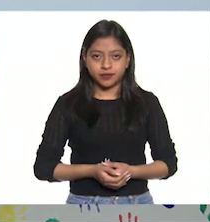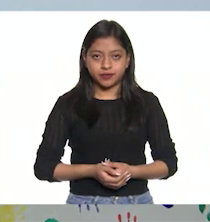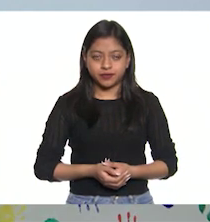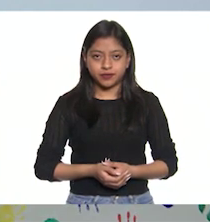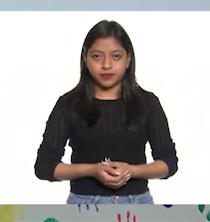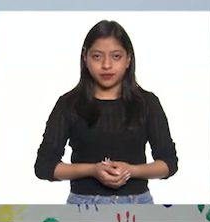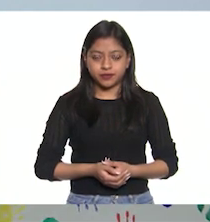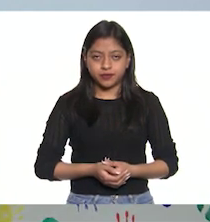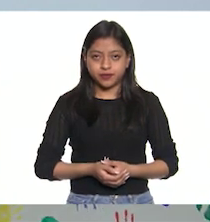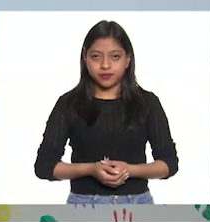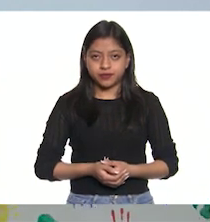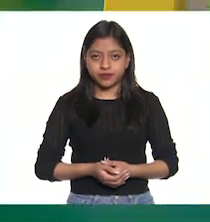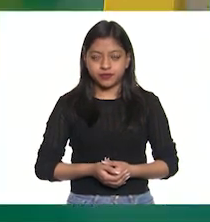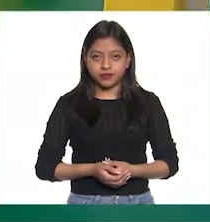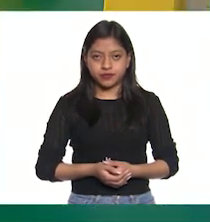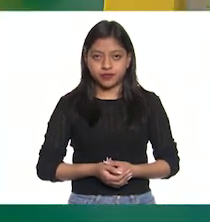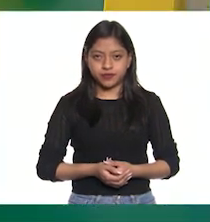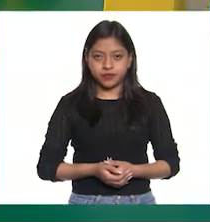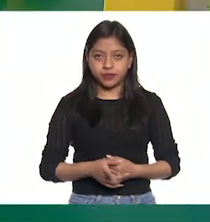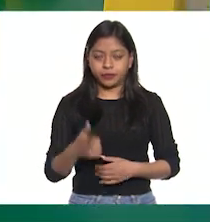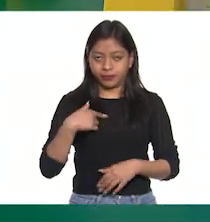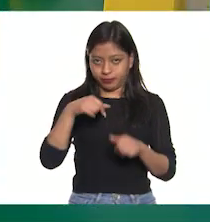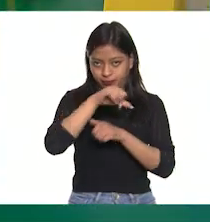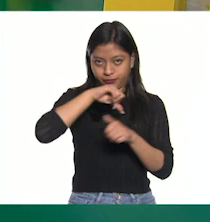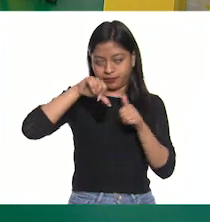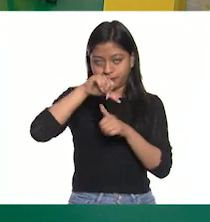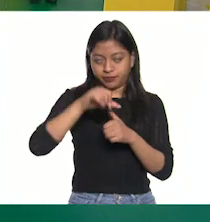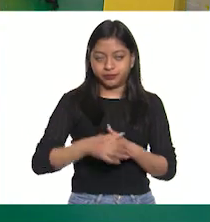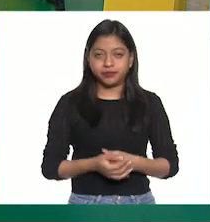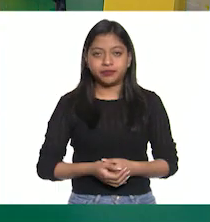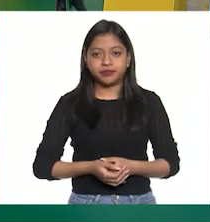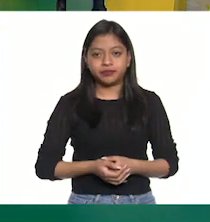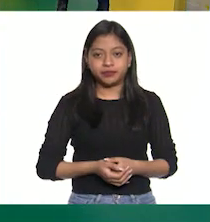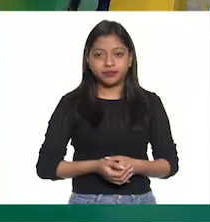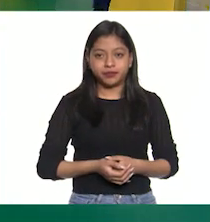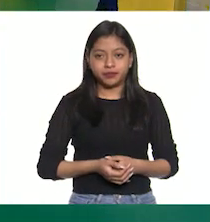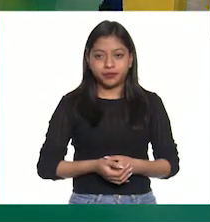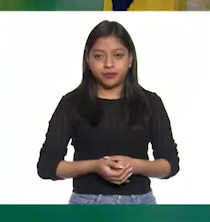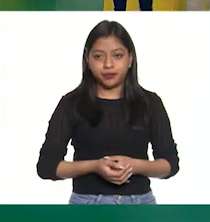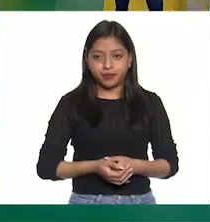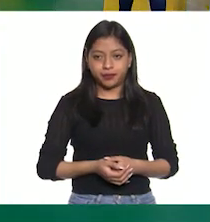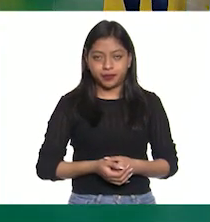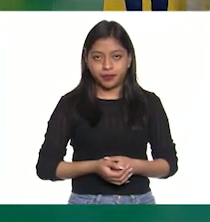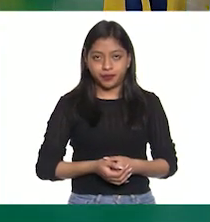Y me toca. Vamos a ver. Espero